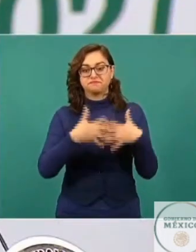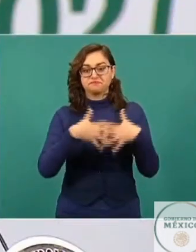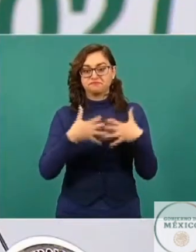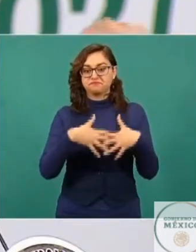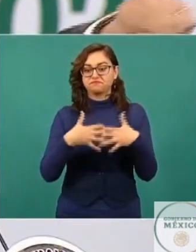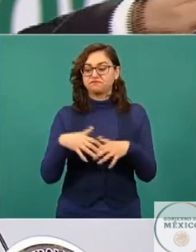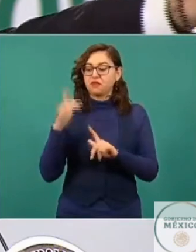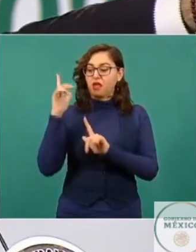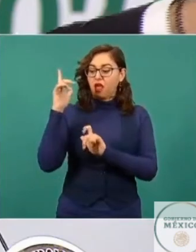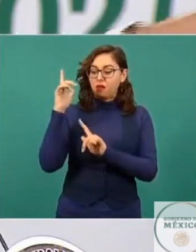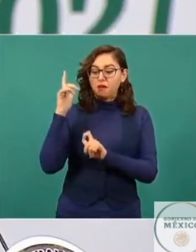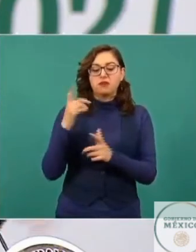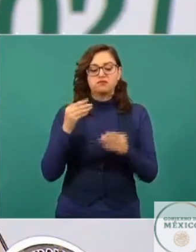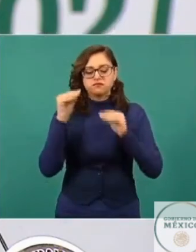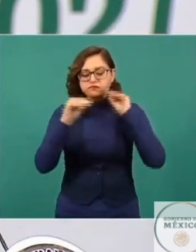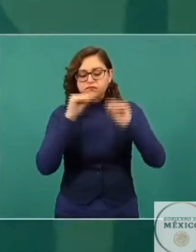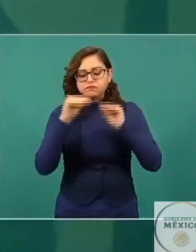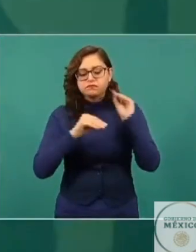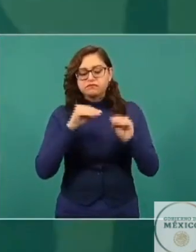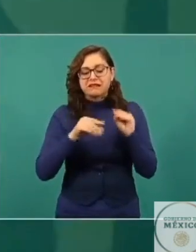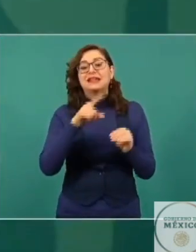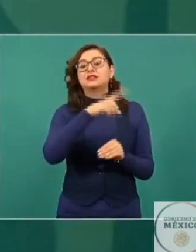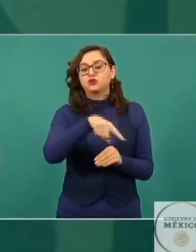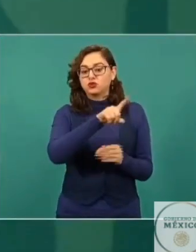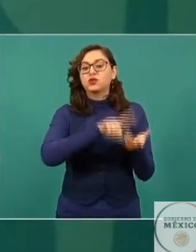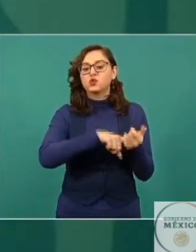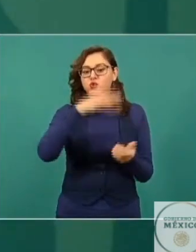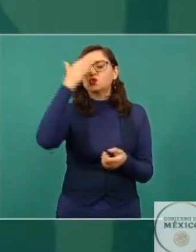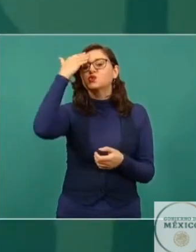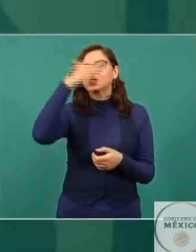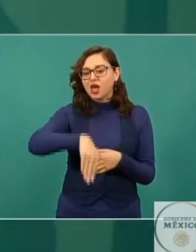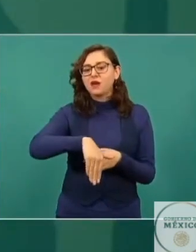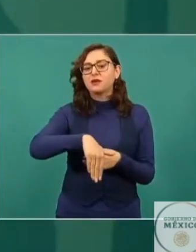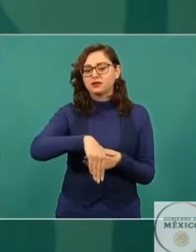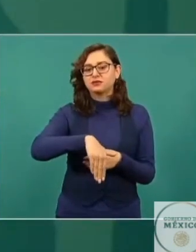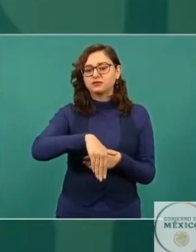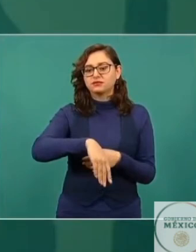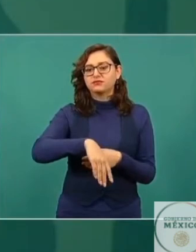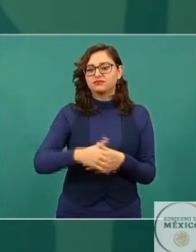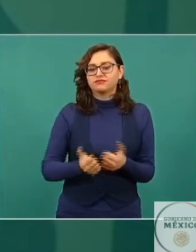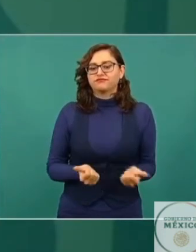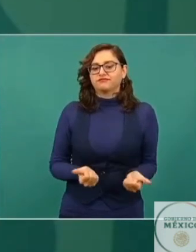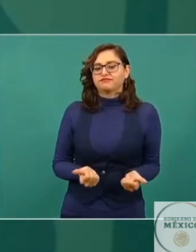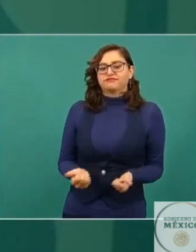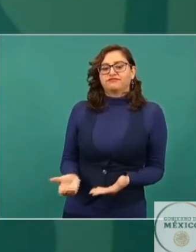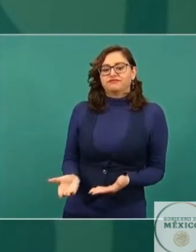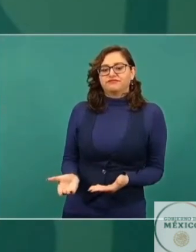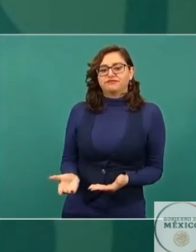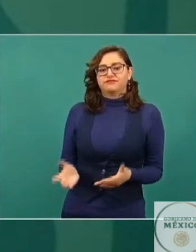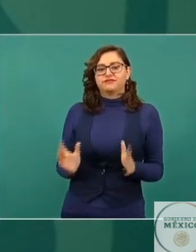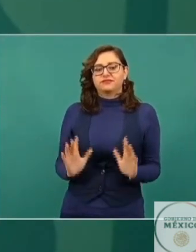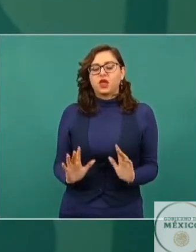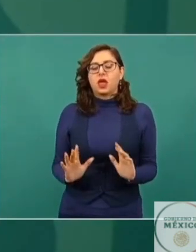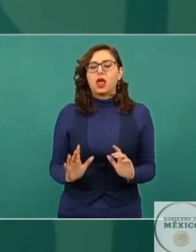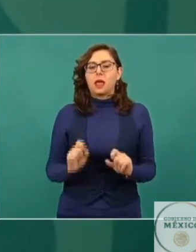mercado vinculado al narcotráfico y a la violencia en México, por el tipo de arma. Bueno, imitan hasta color